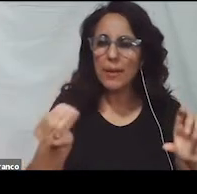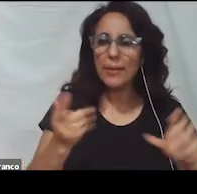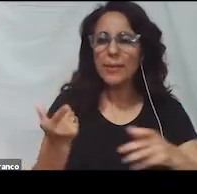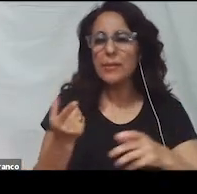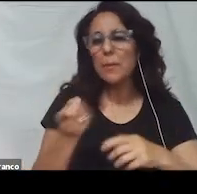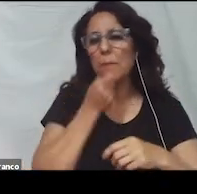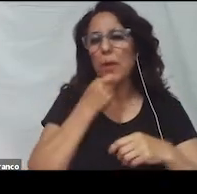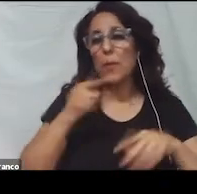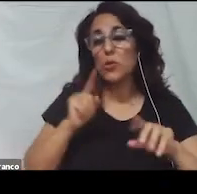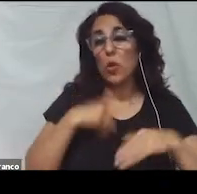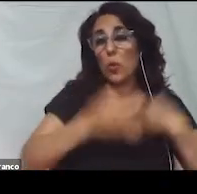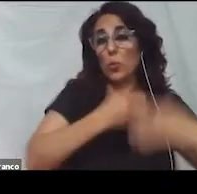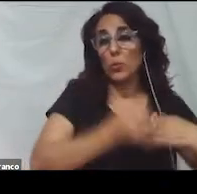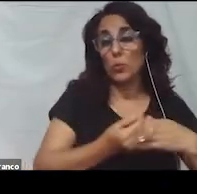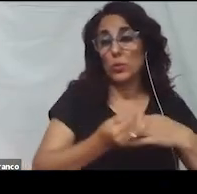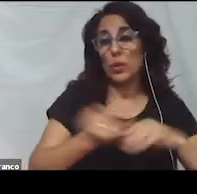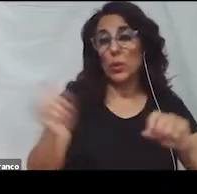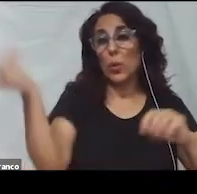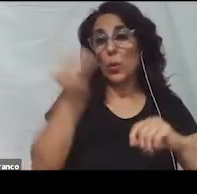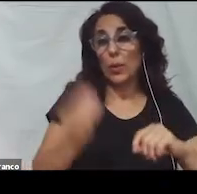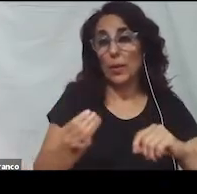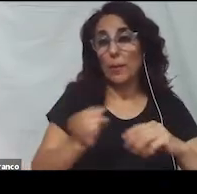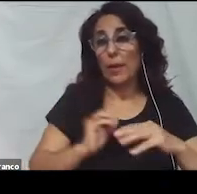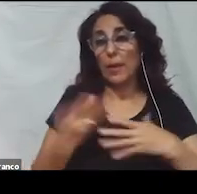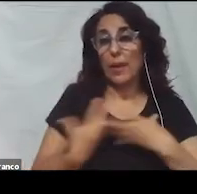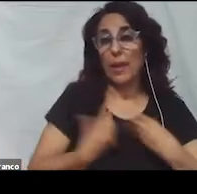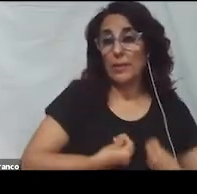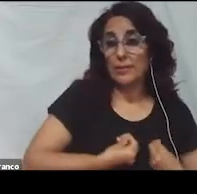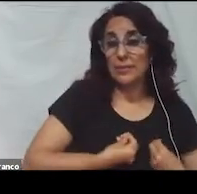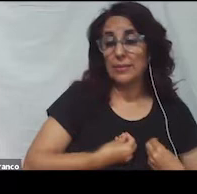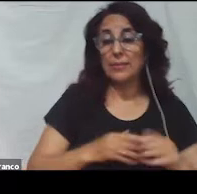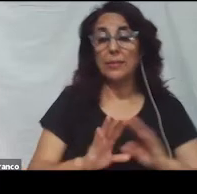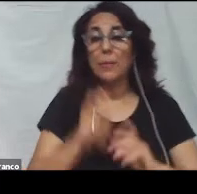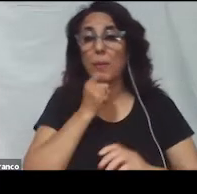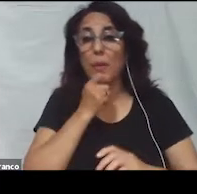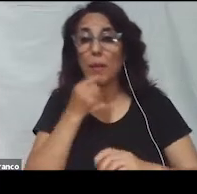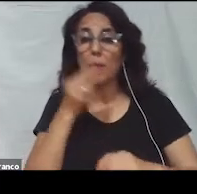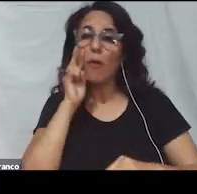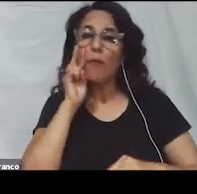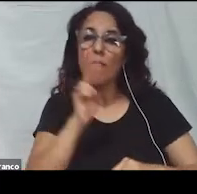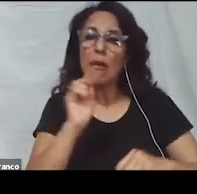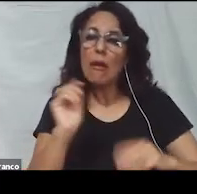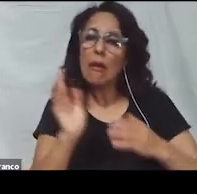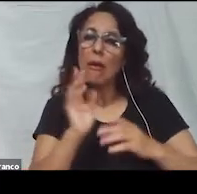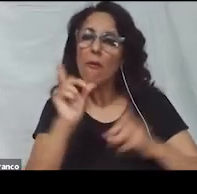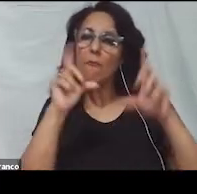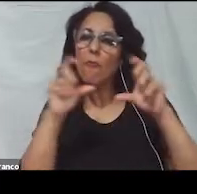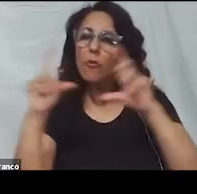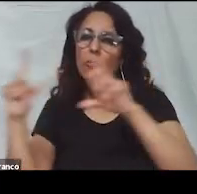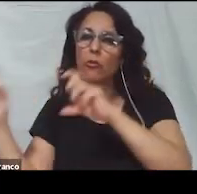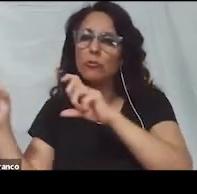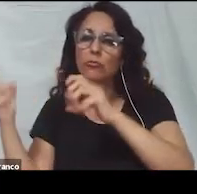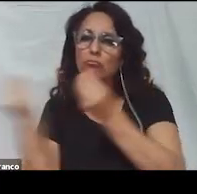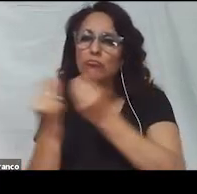una tecnología asistiva. Entonces está bueno que ustedes pongan, por ejemplo, no sé, ver galería, ¿sí? Ver galería de